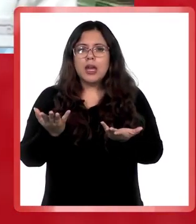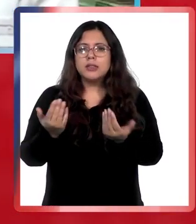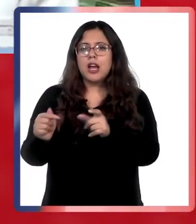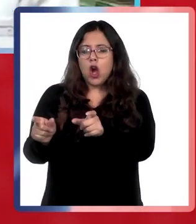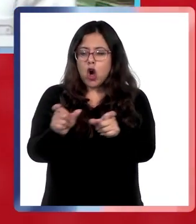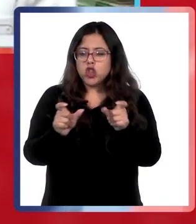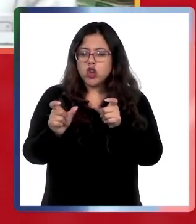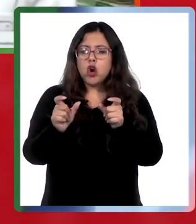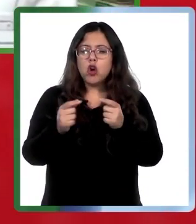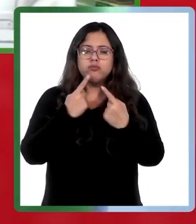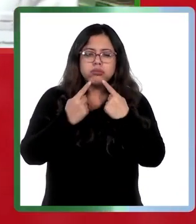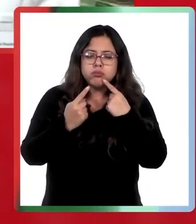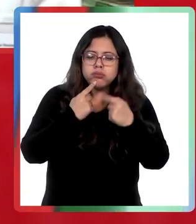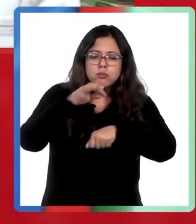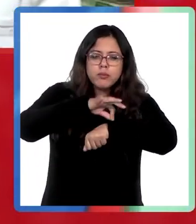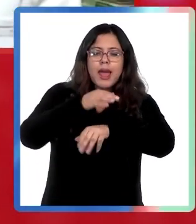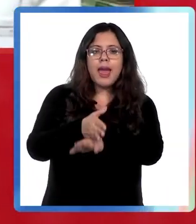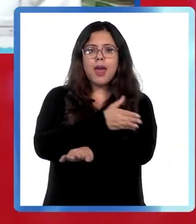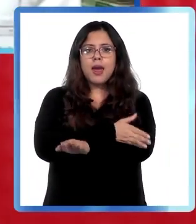a controlarse antes.